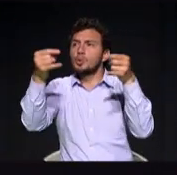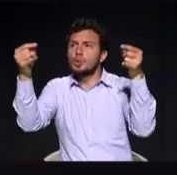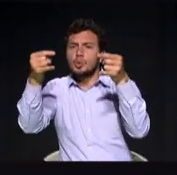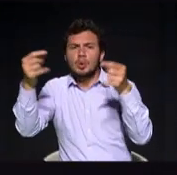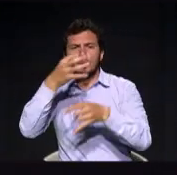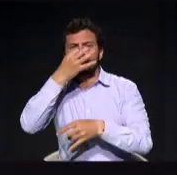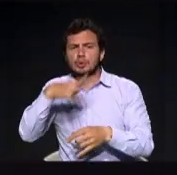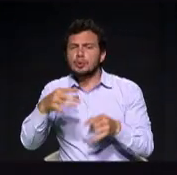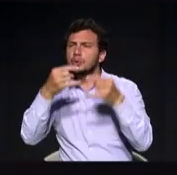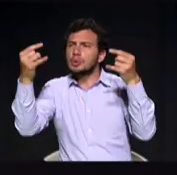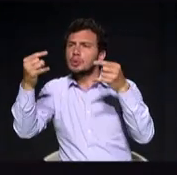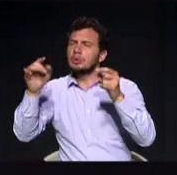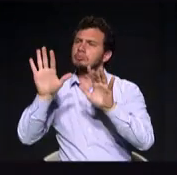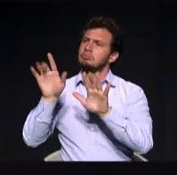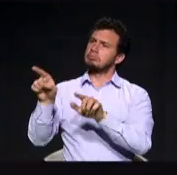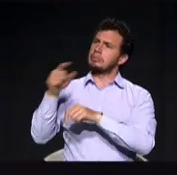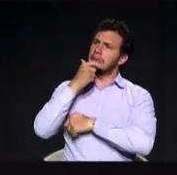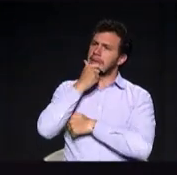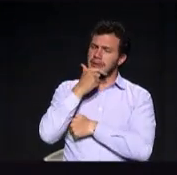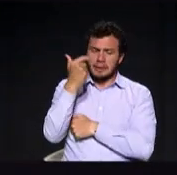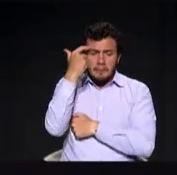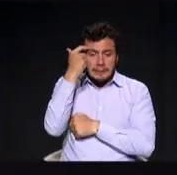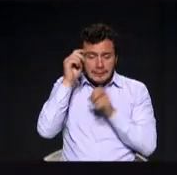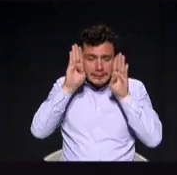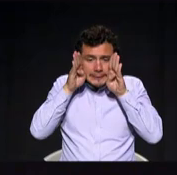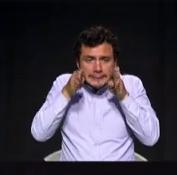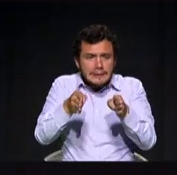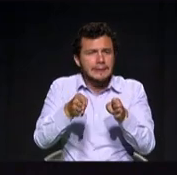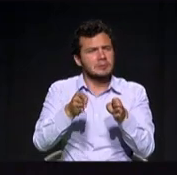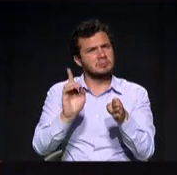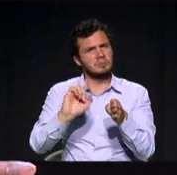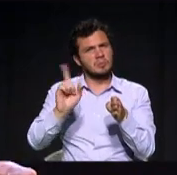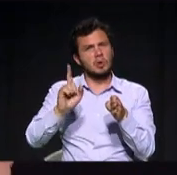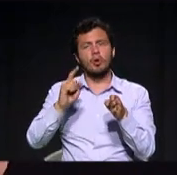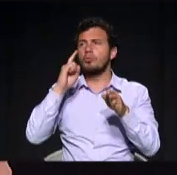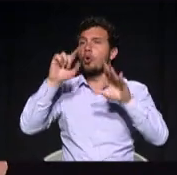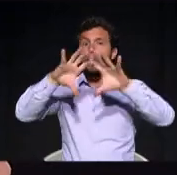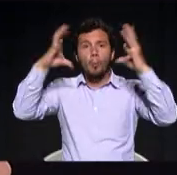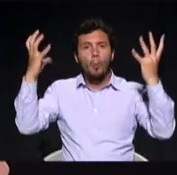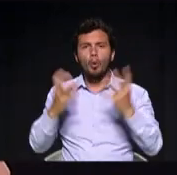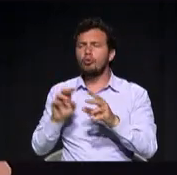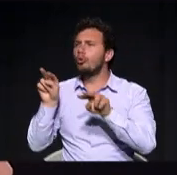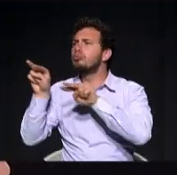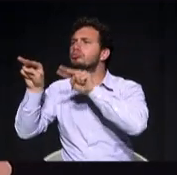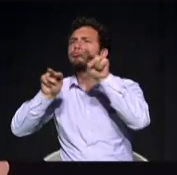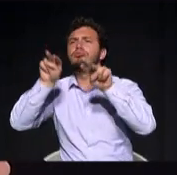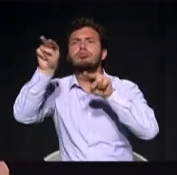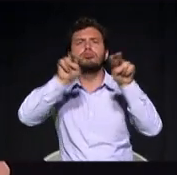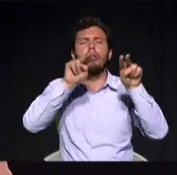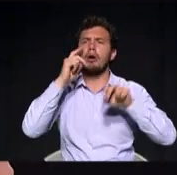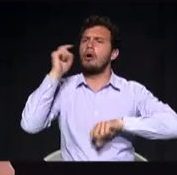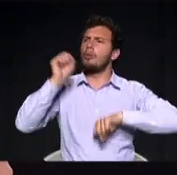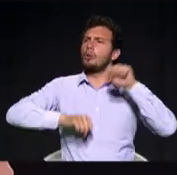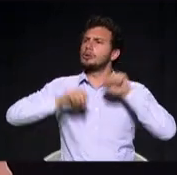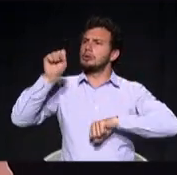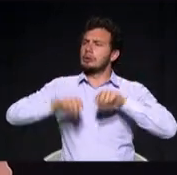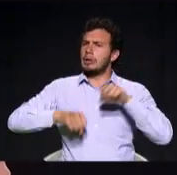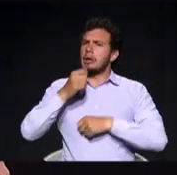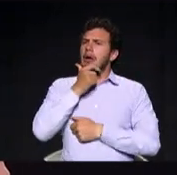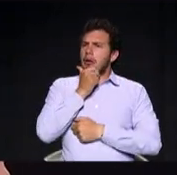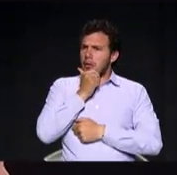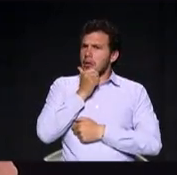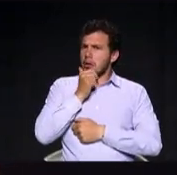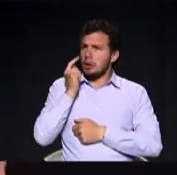es que pensemos diferente no pensemos tan local que vayamos al mundo y vamos otras posibilidades aprovecho estos 20 segundos para